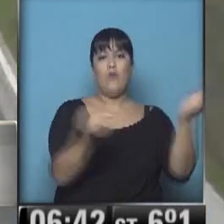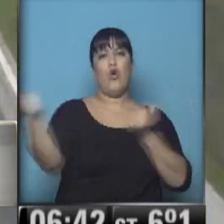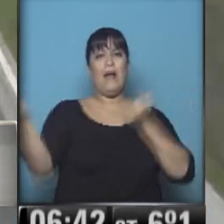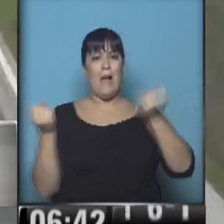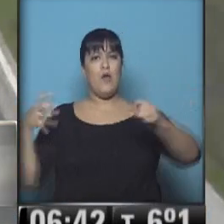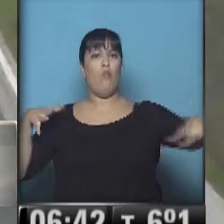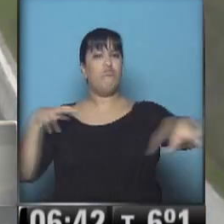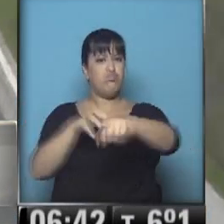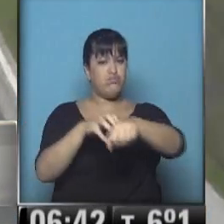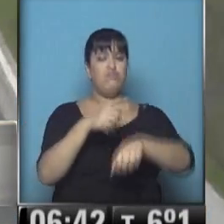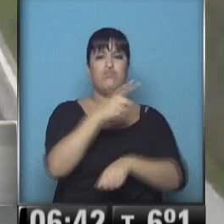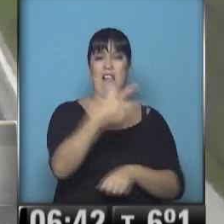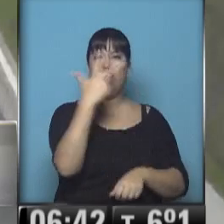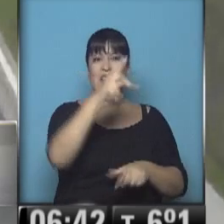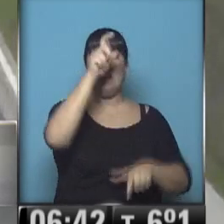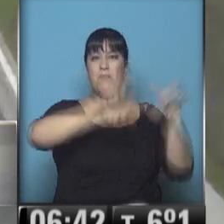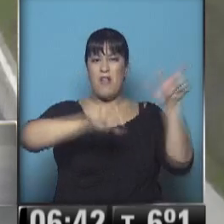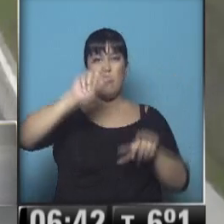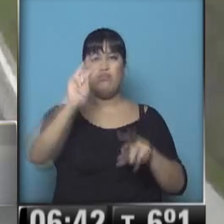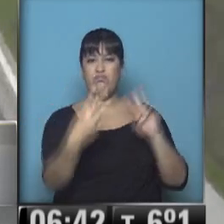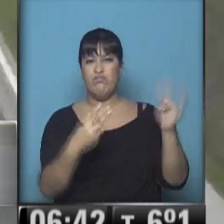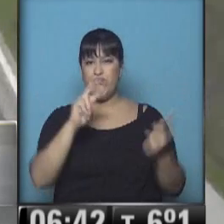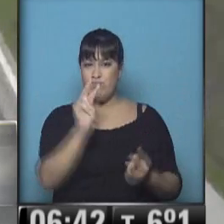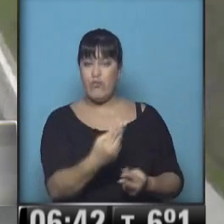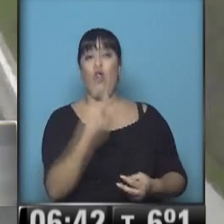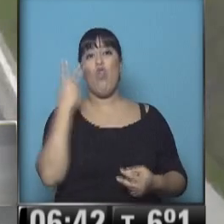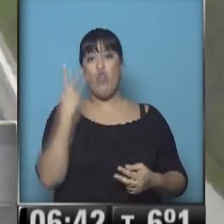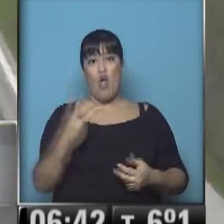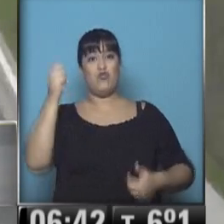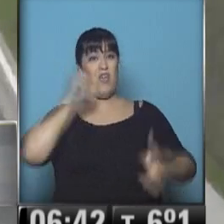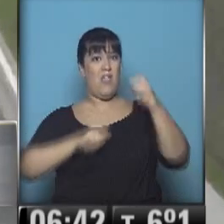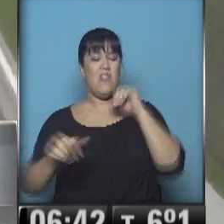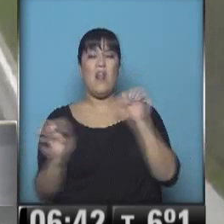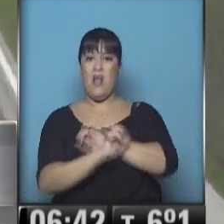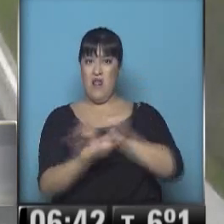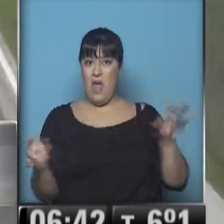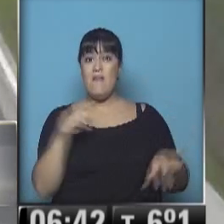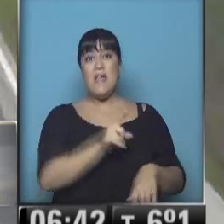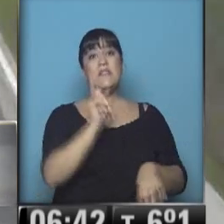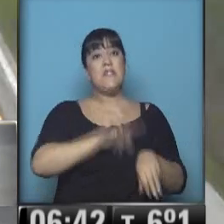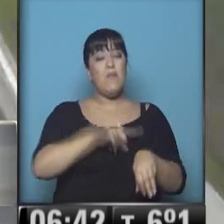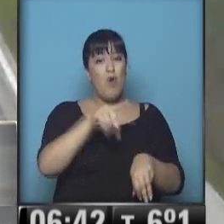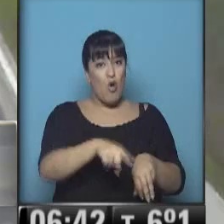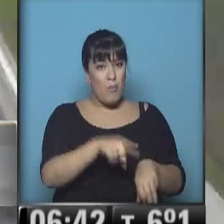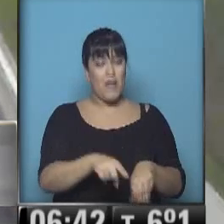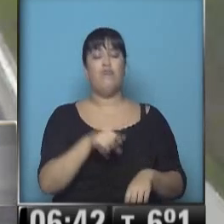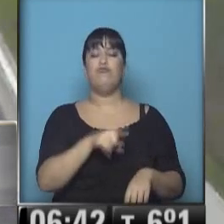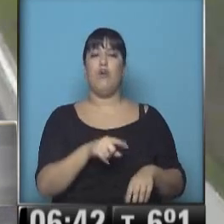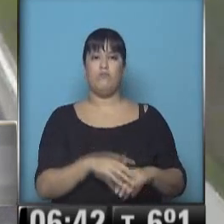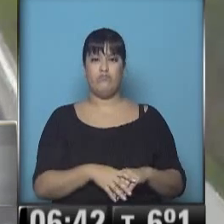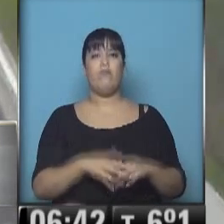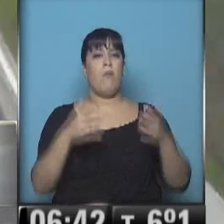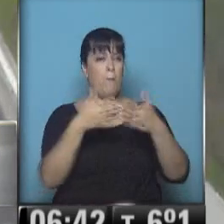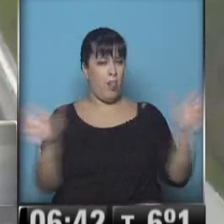este choque, 3 personas perdieron la vida y otras 2 resultaron heridas de gravedad. En este momento la traza quedó totalmente